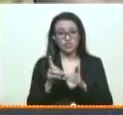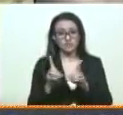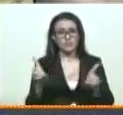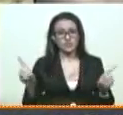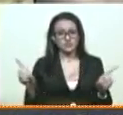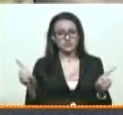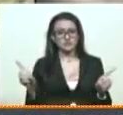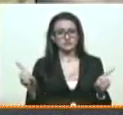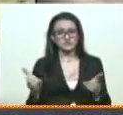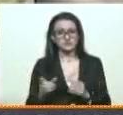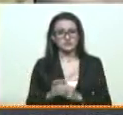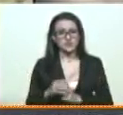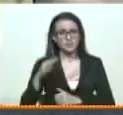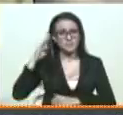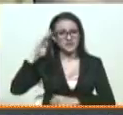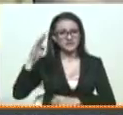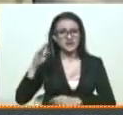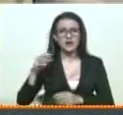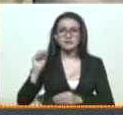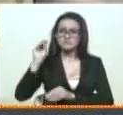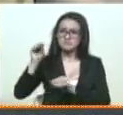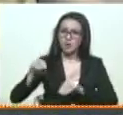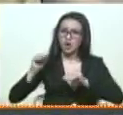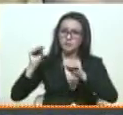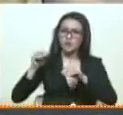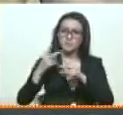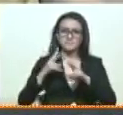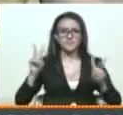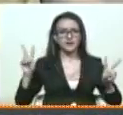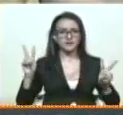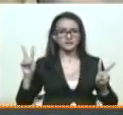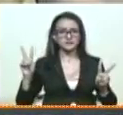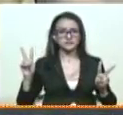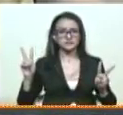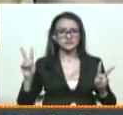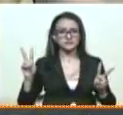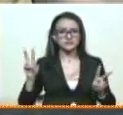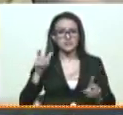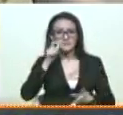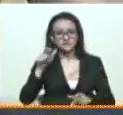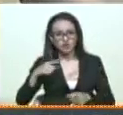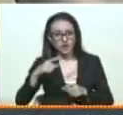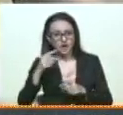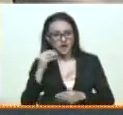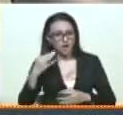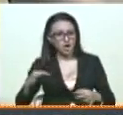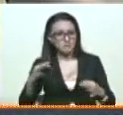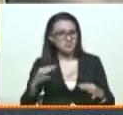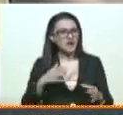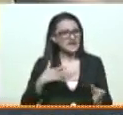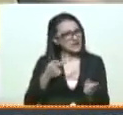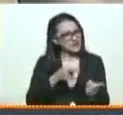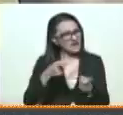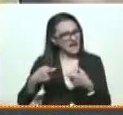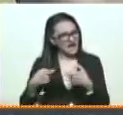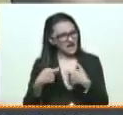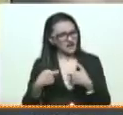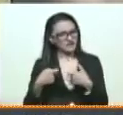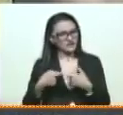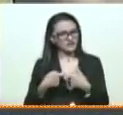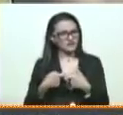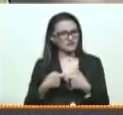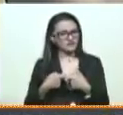cosa rara, los militares llaman a la paz y civiles llaman a la guerra, donde